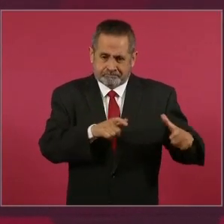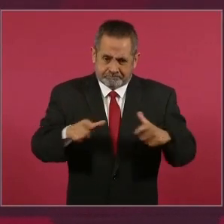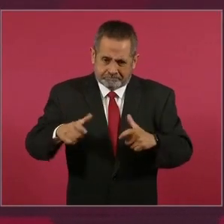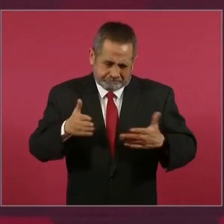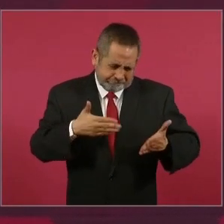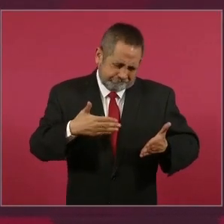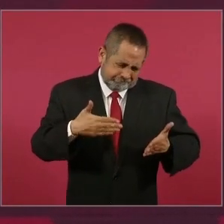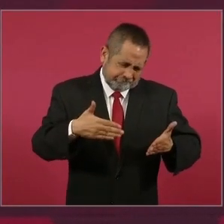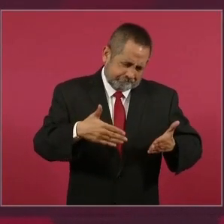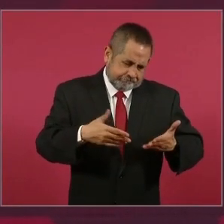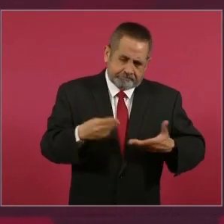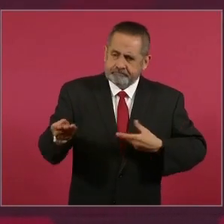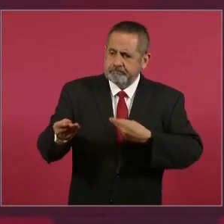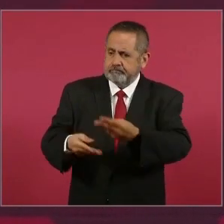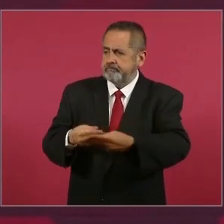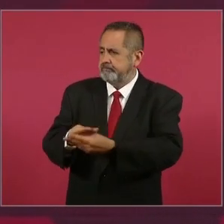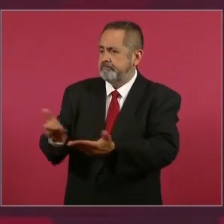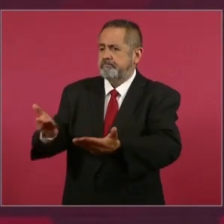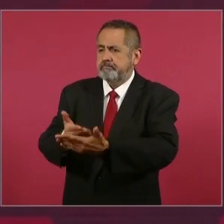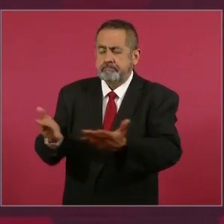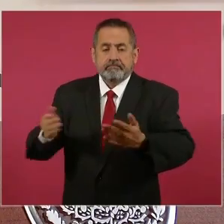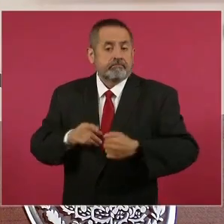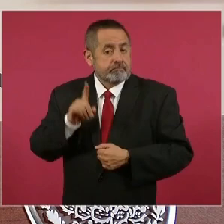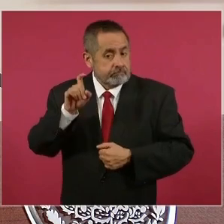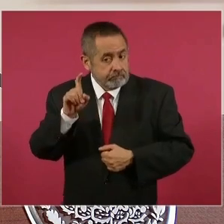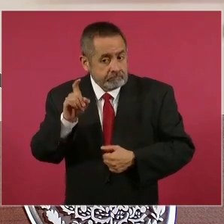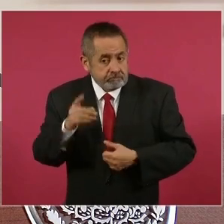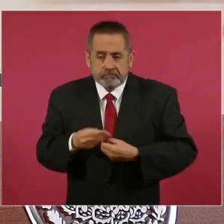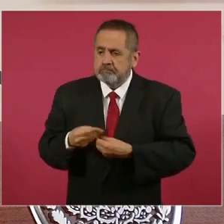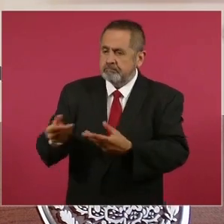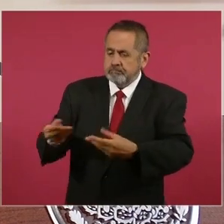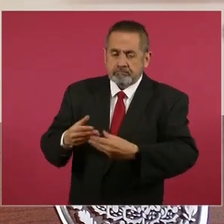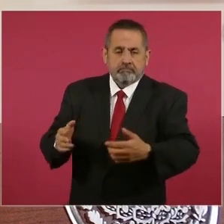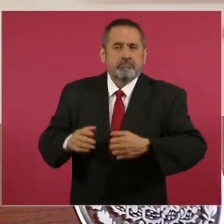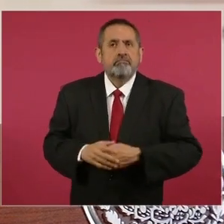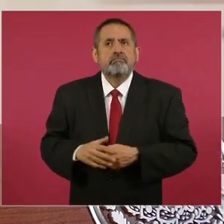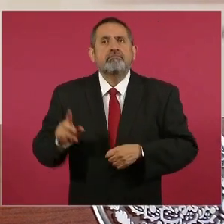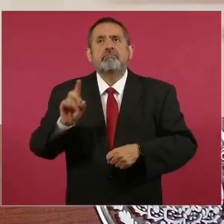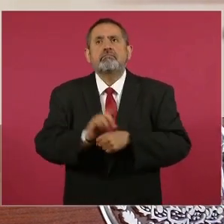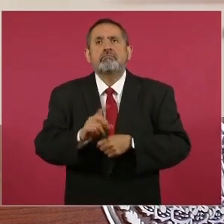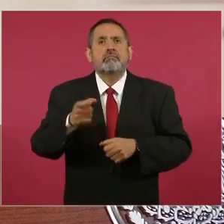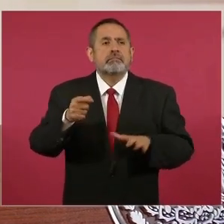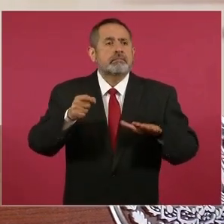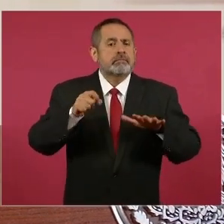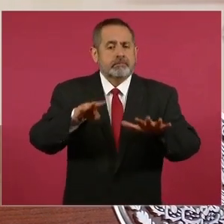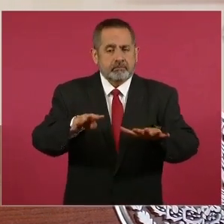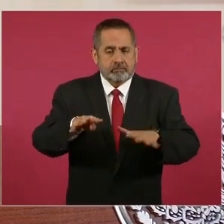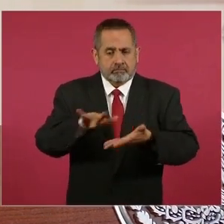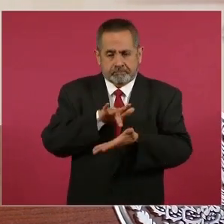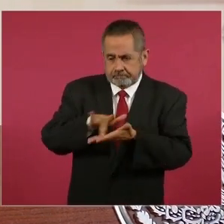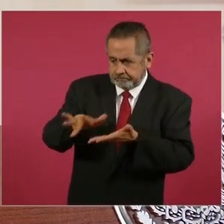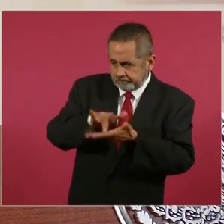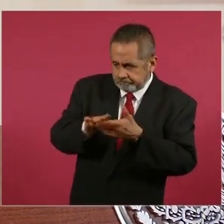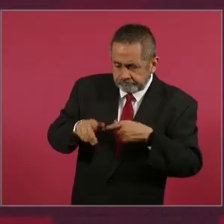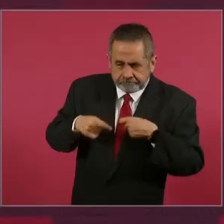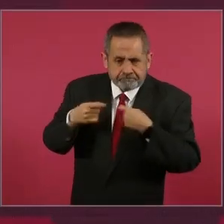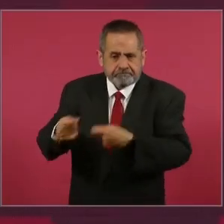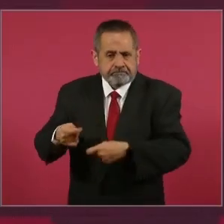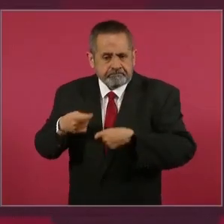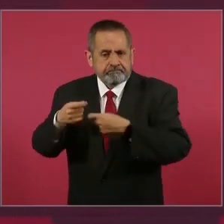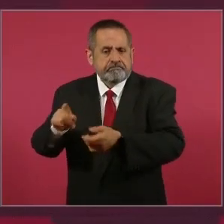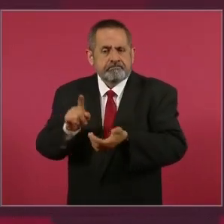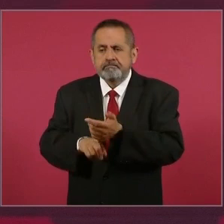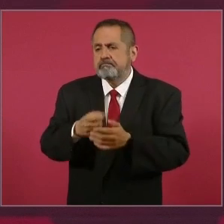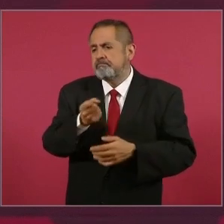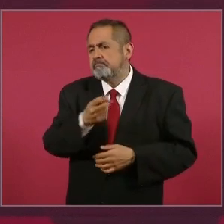el agua Empezamos el día 29 a entregar los apoyos a todos